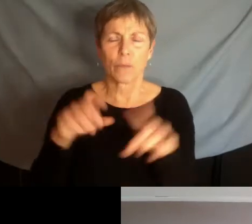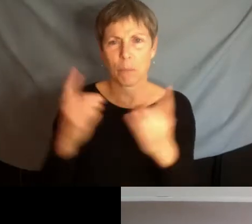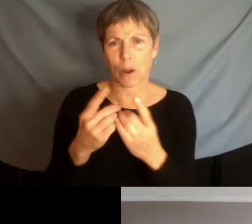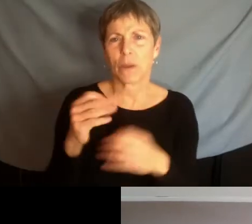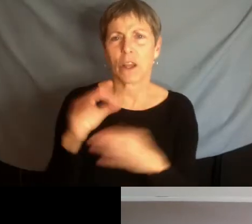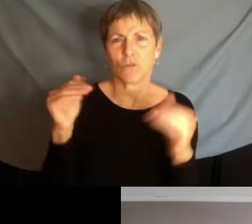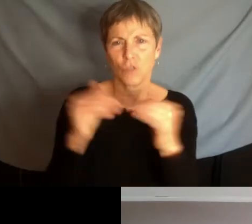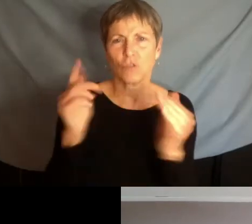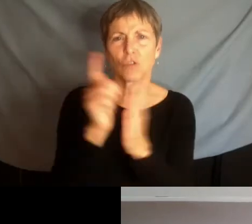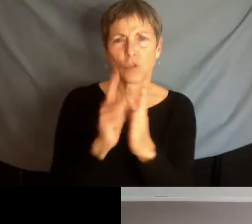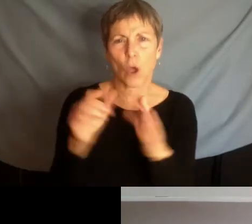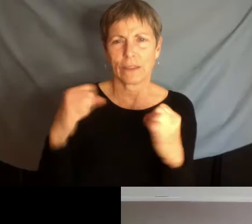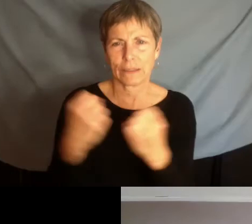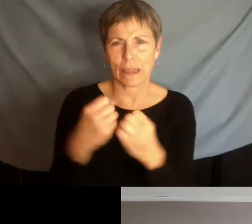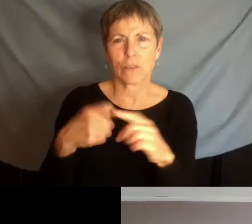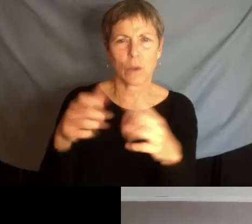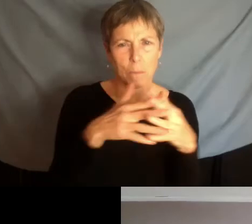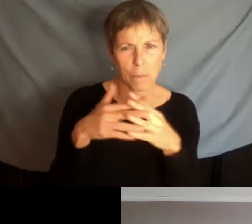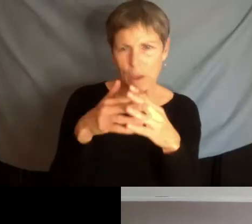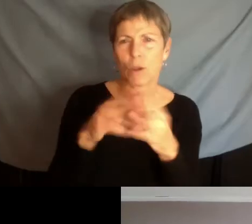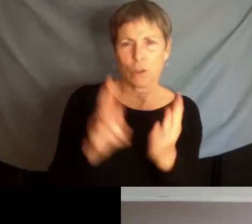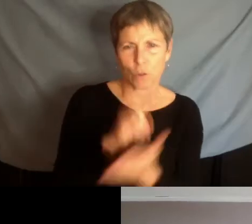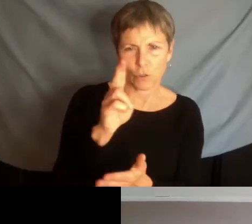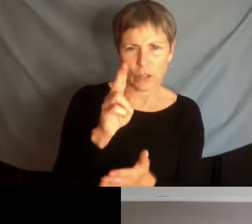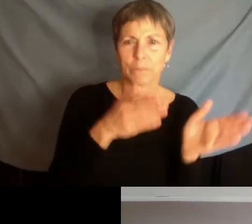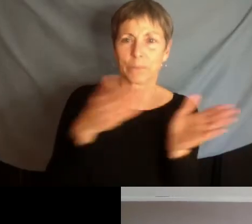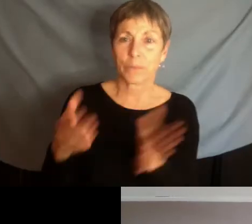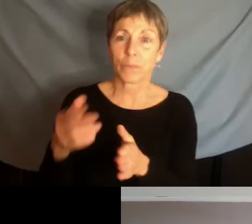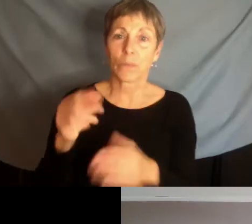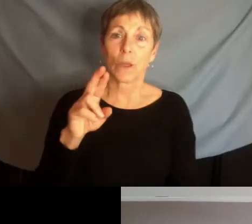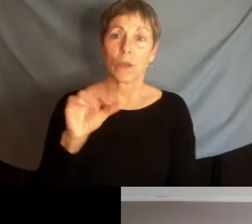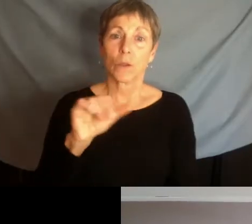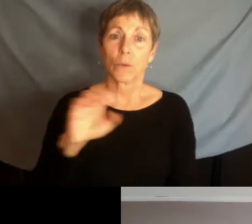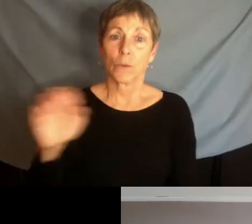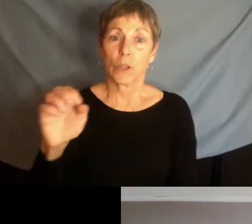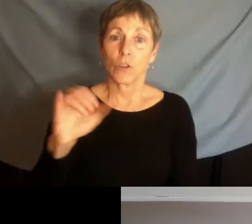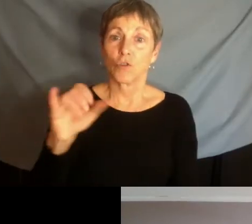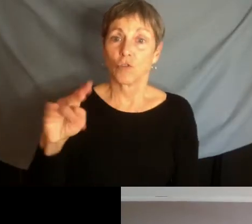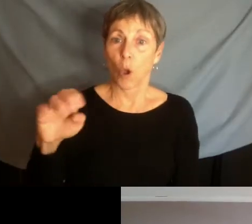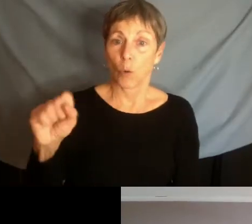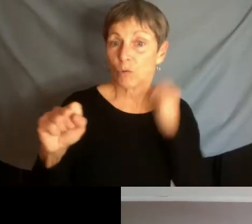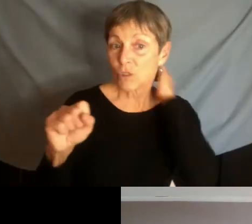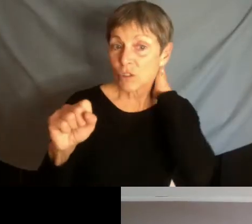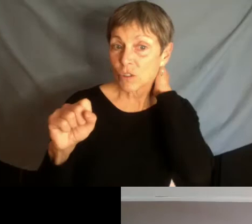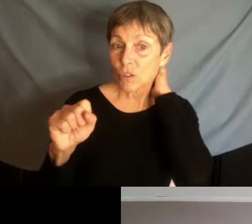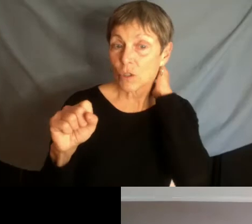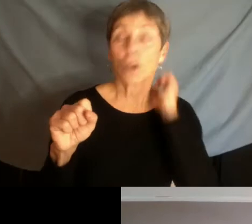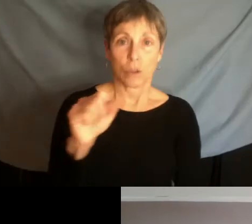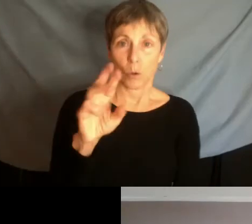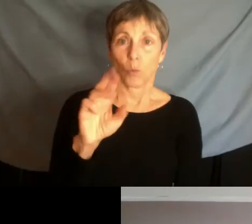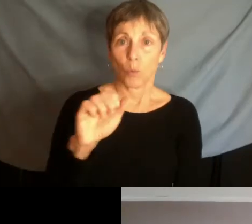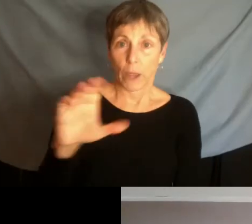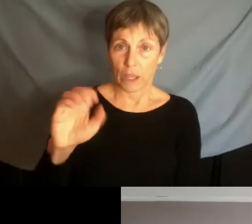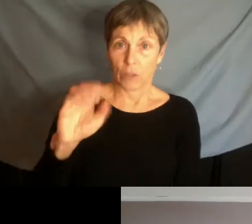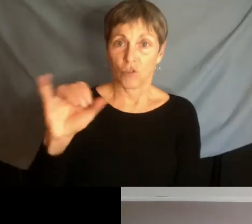2014 en American University en Washington, D.C. Rhys Jones es un